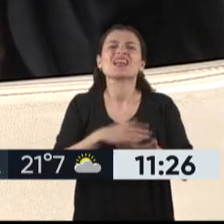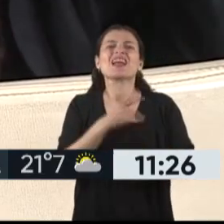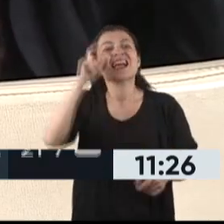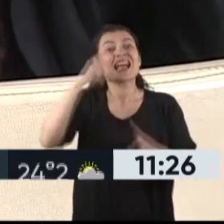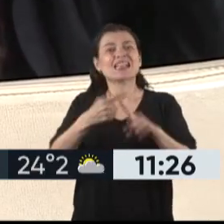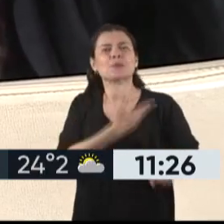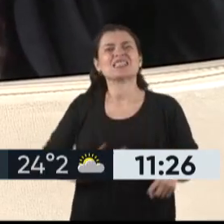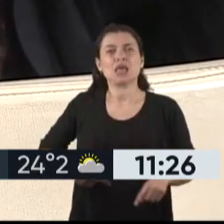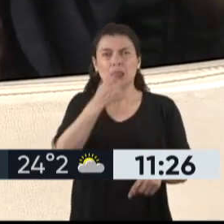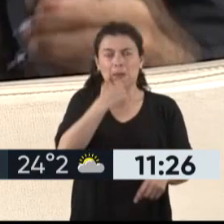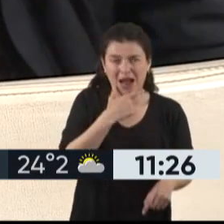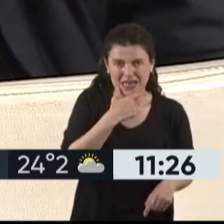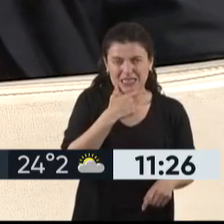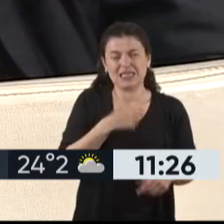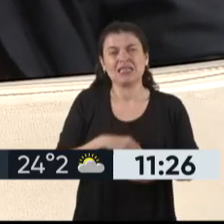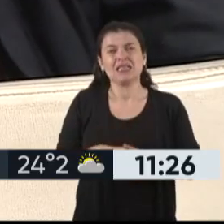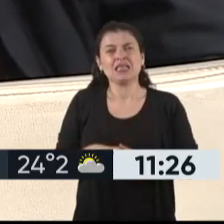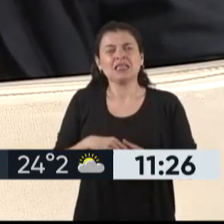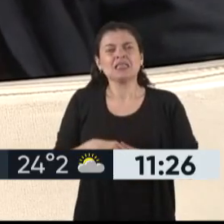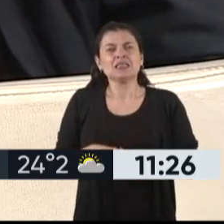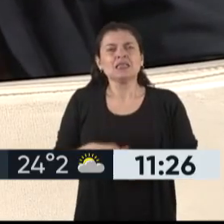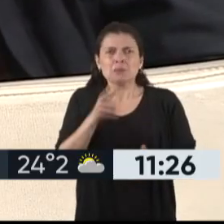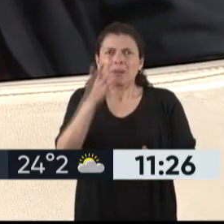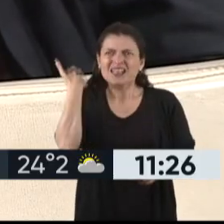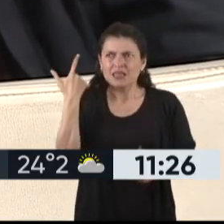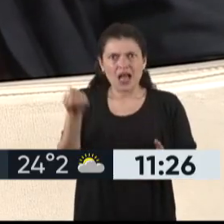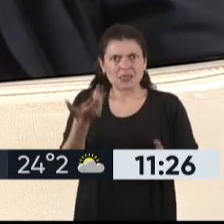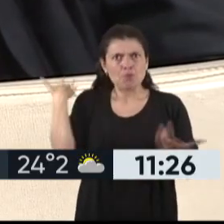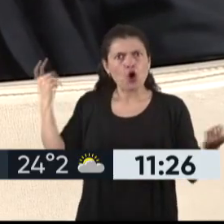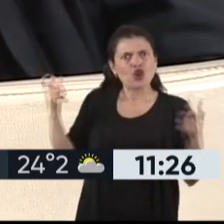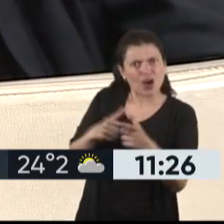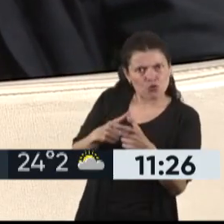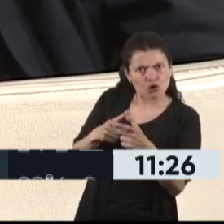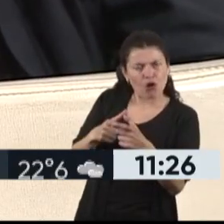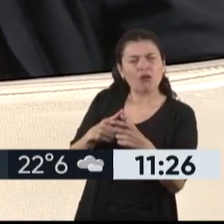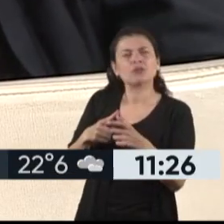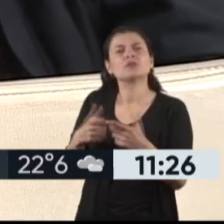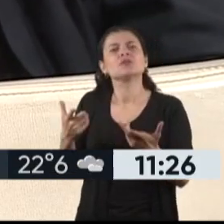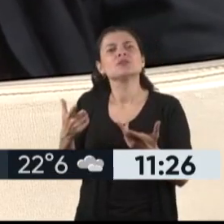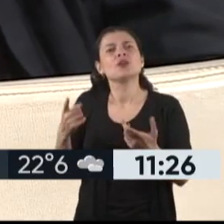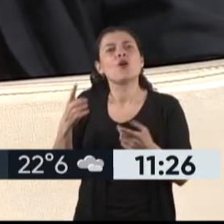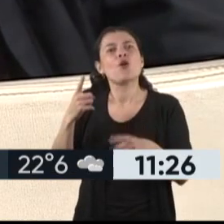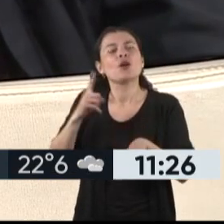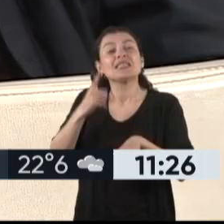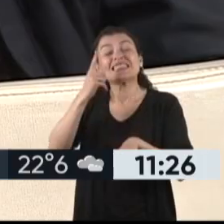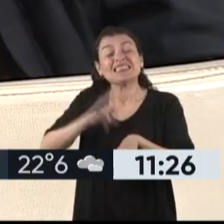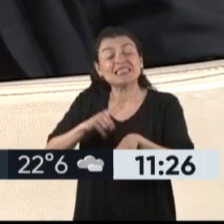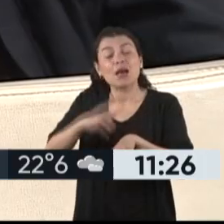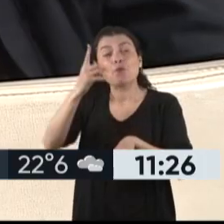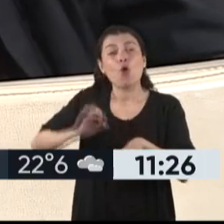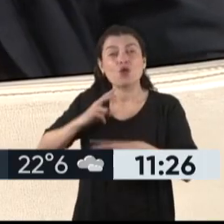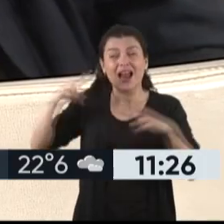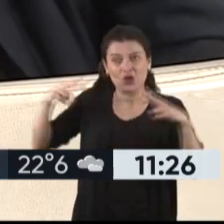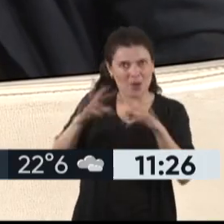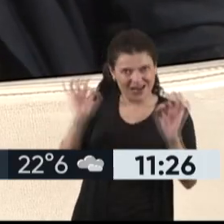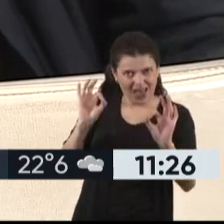brevemente. Ya se produjo un encuentro hace poquito, segundo encuentro, luego de no verse casi durante un año. ¿Hay condicionamientos